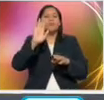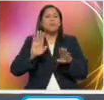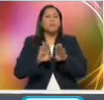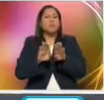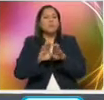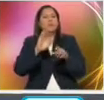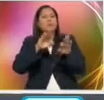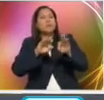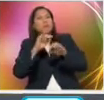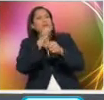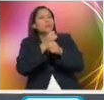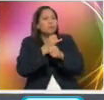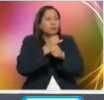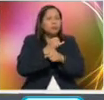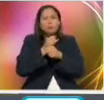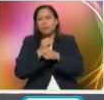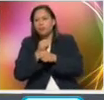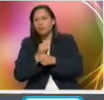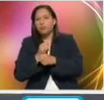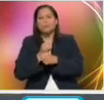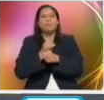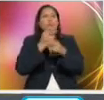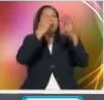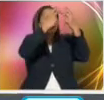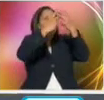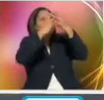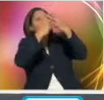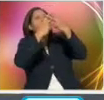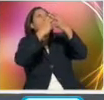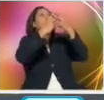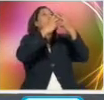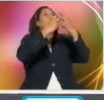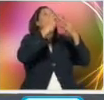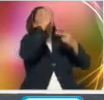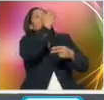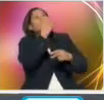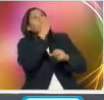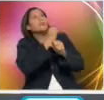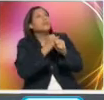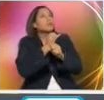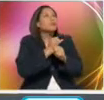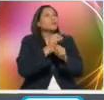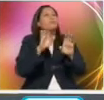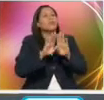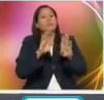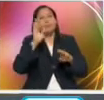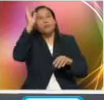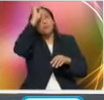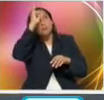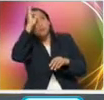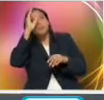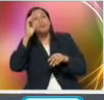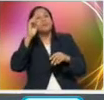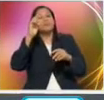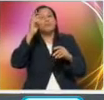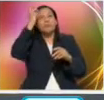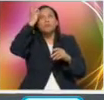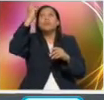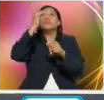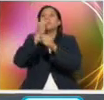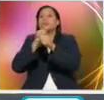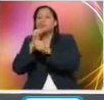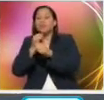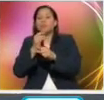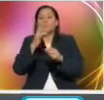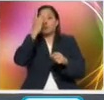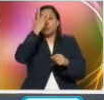trabajan y conocen perfectamente la astronomía, filósofos, teólogos. De hecho, el término mago es un término